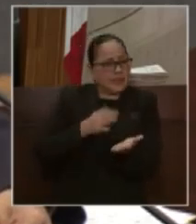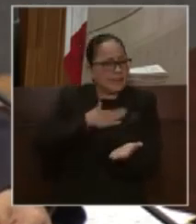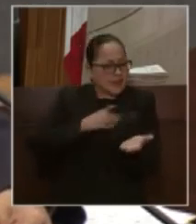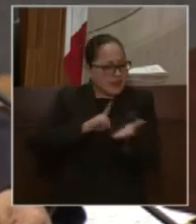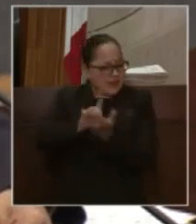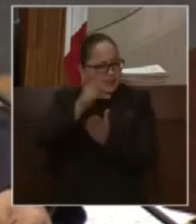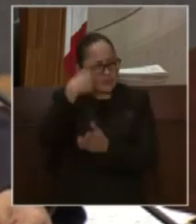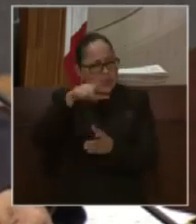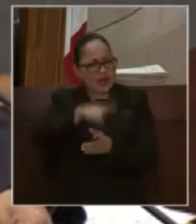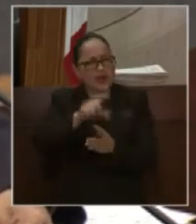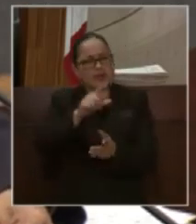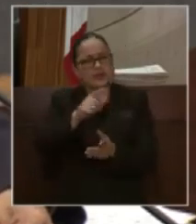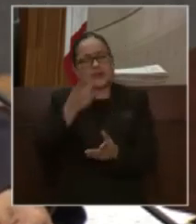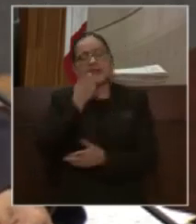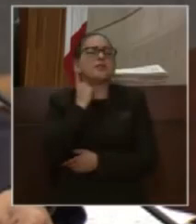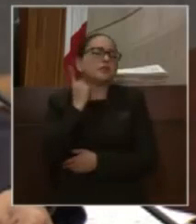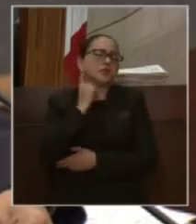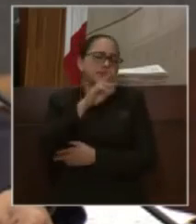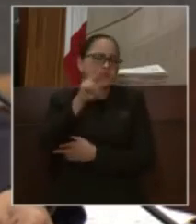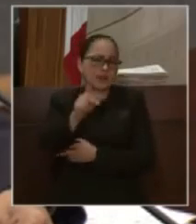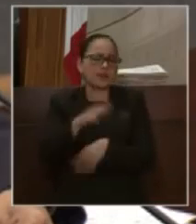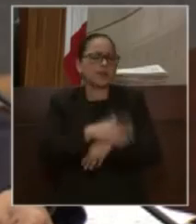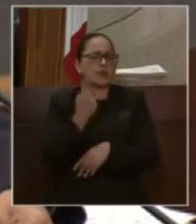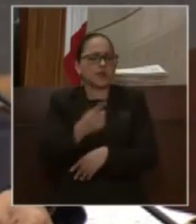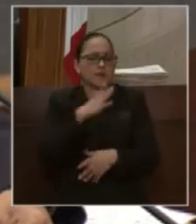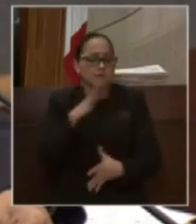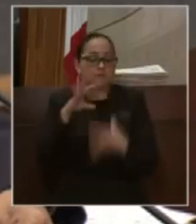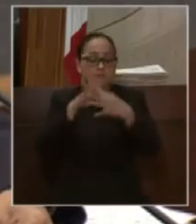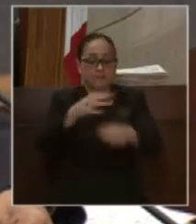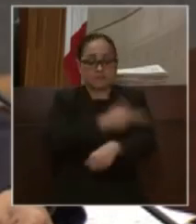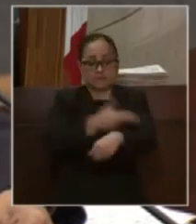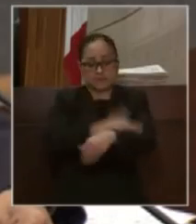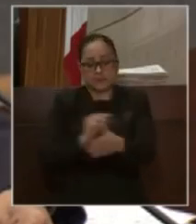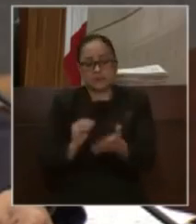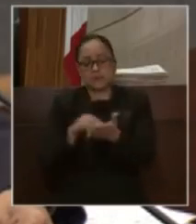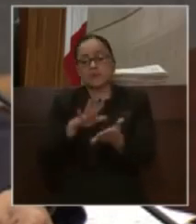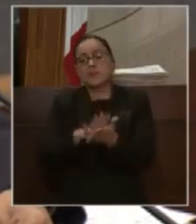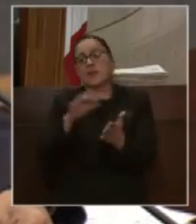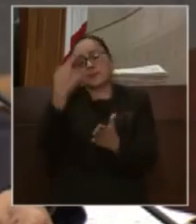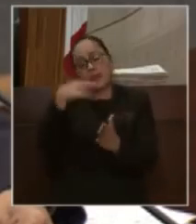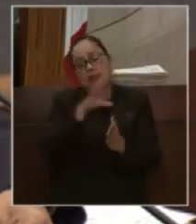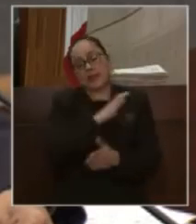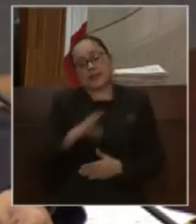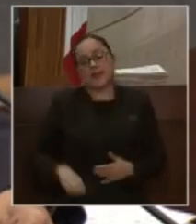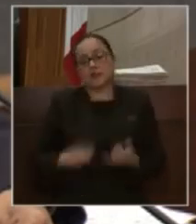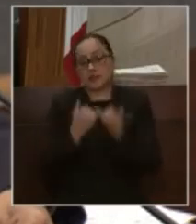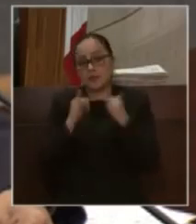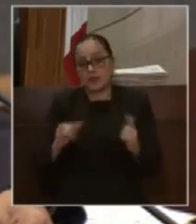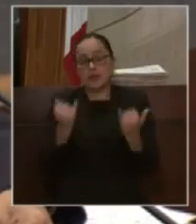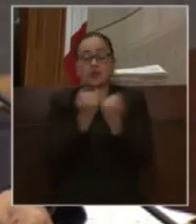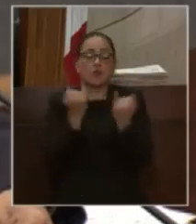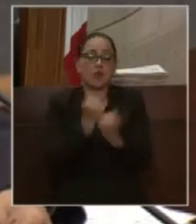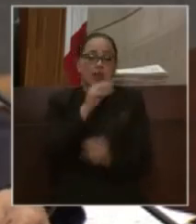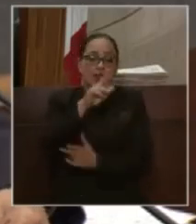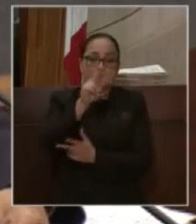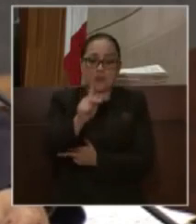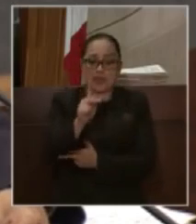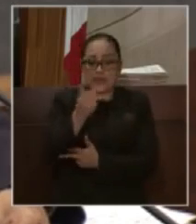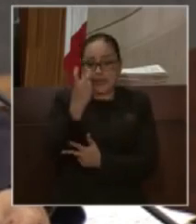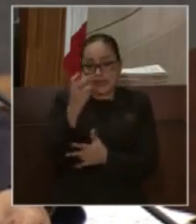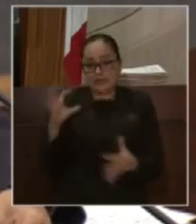diputaciones de representación proporcional. Lo anterior, pues la regulación de las candidaturas independientes, así como la representación proporcional, son